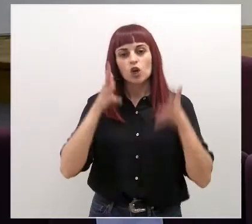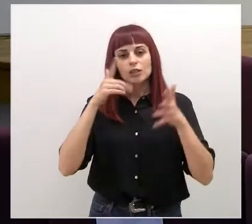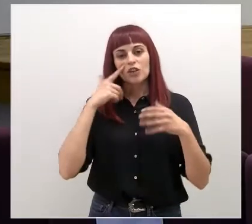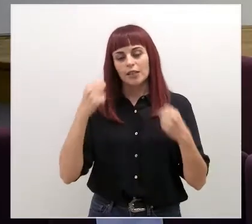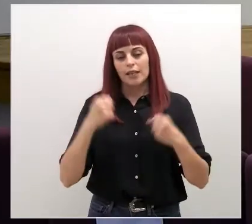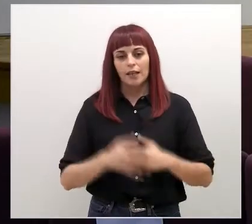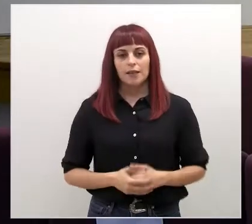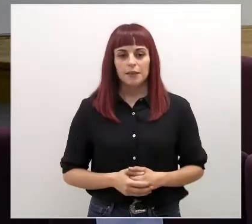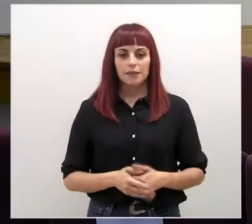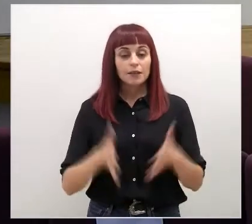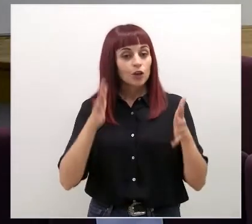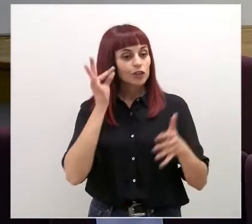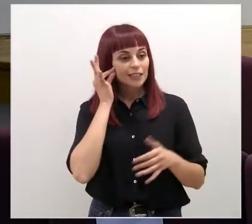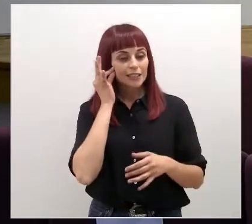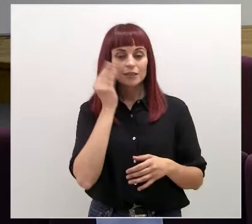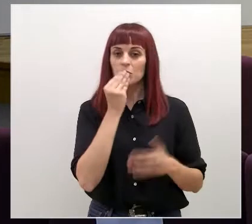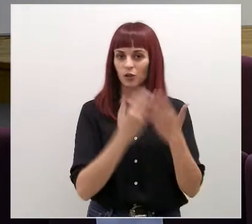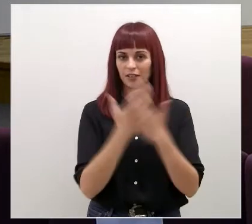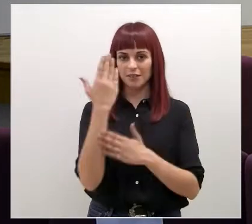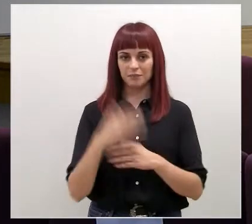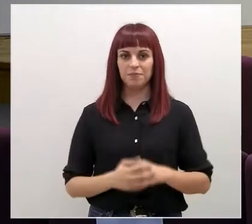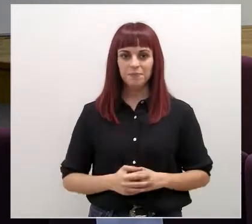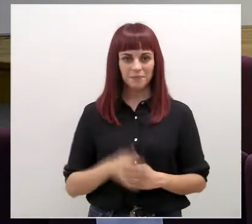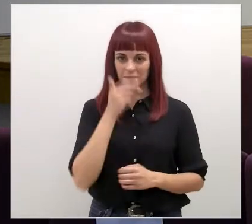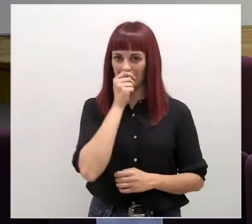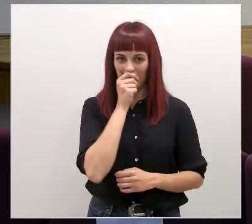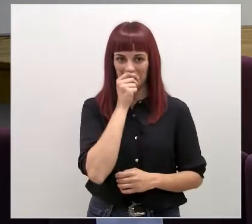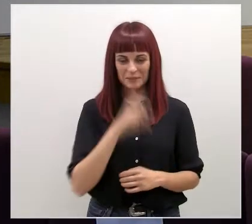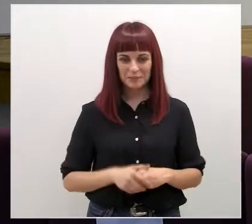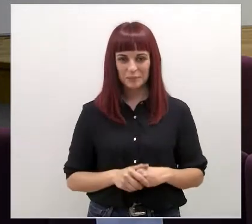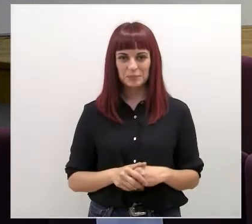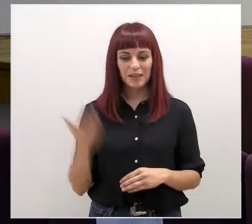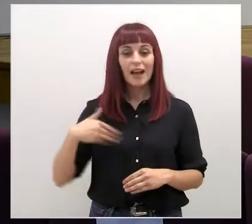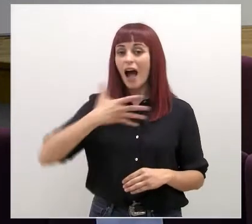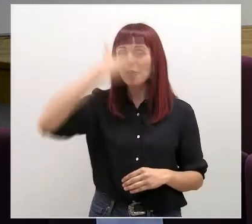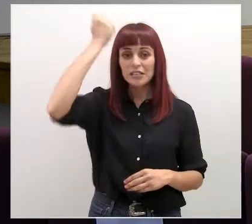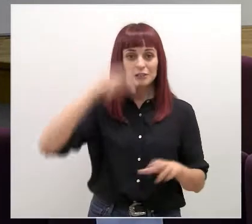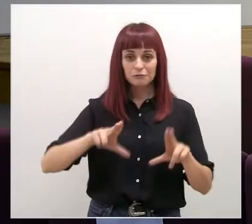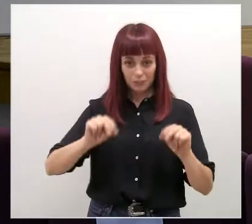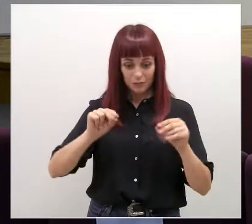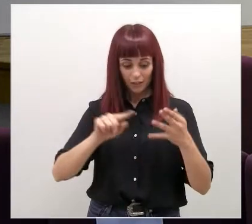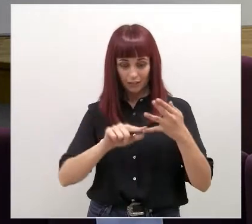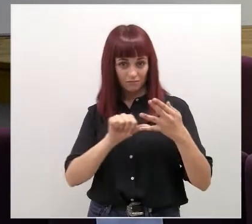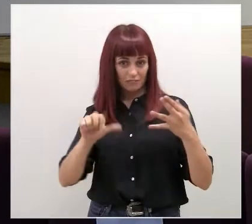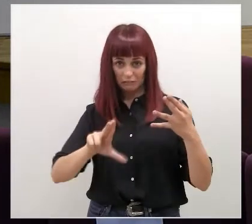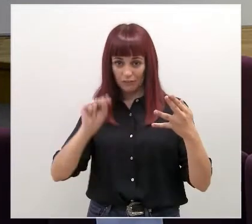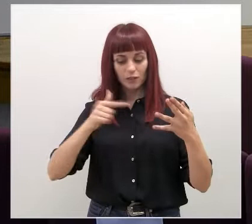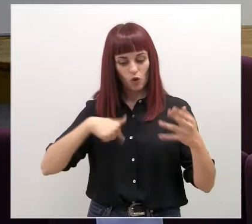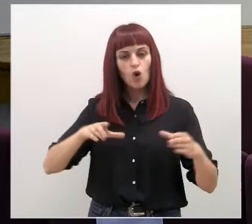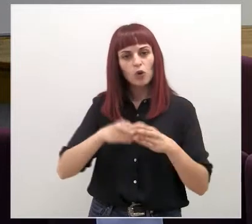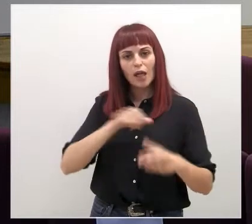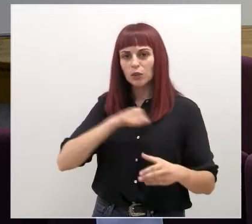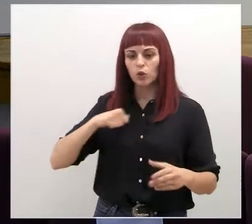Sanidad. Consejera, buenos días. Finalizamos el mes de abril siendo una de las comunidades autónomas con